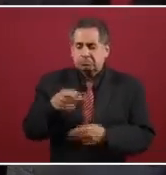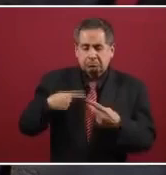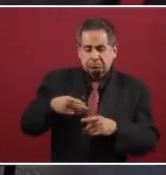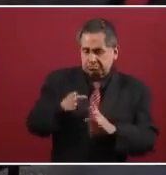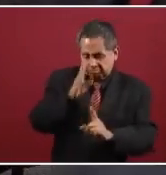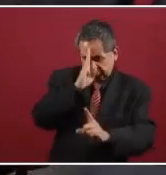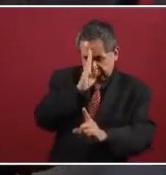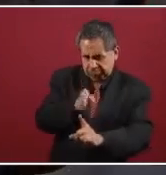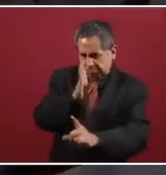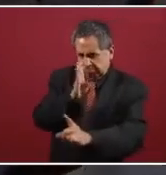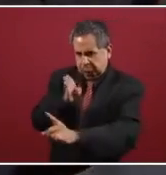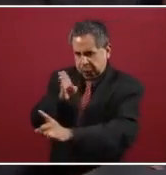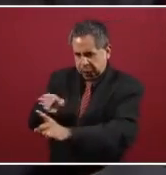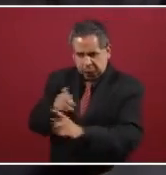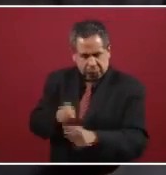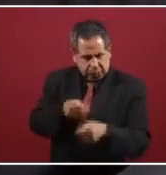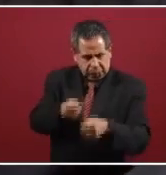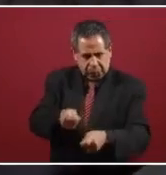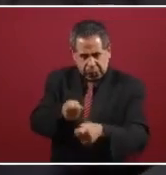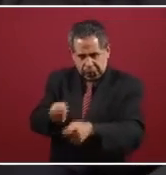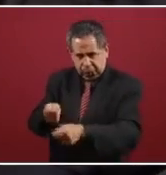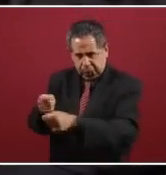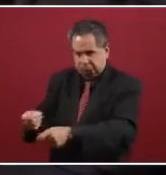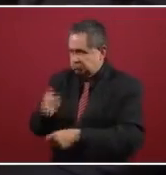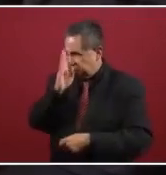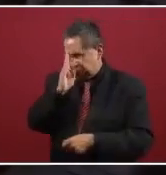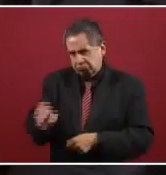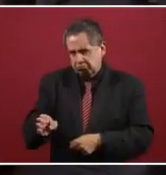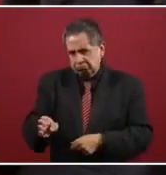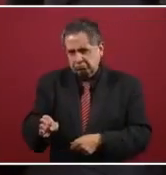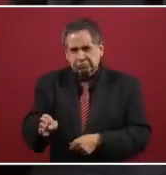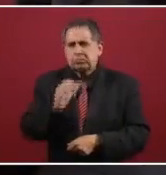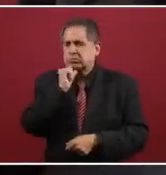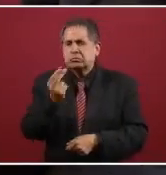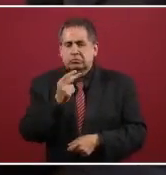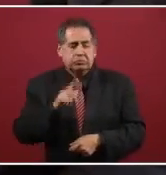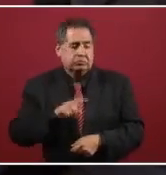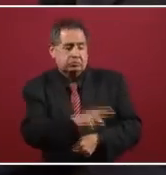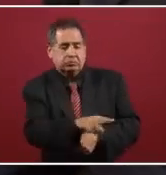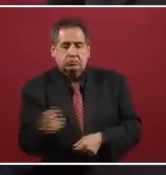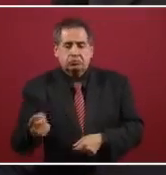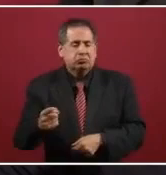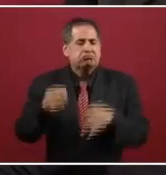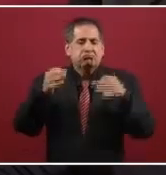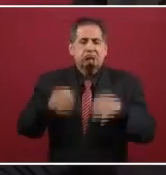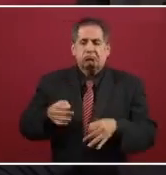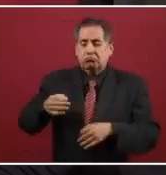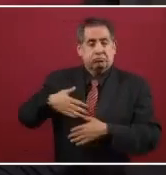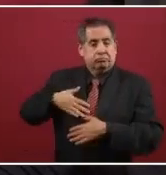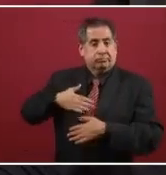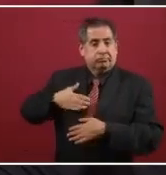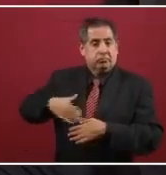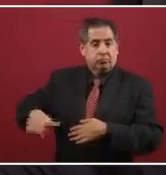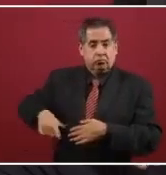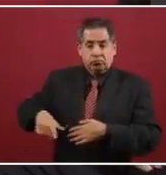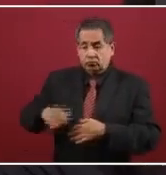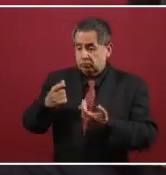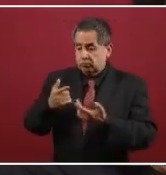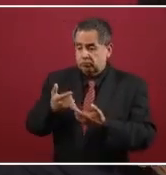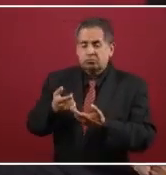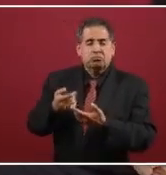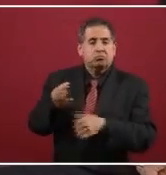va a ser entregado de manera directa, de la tesorería de la federación al